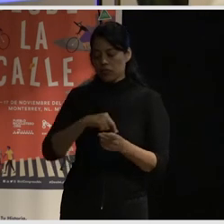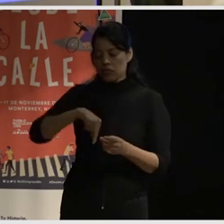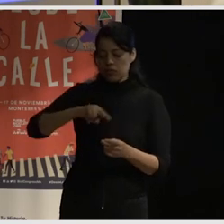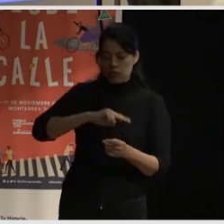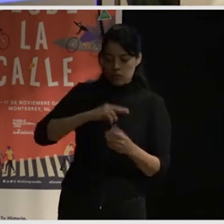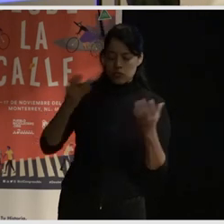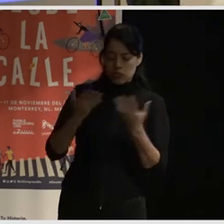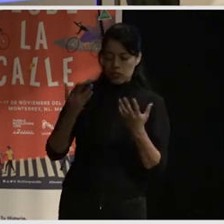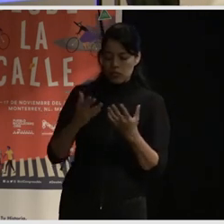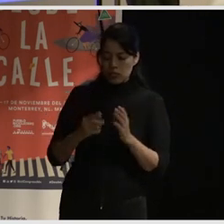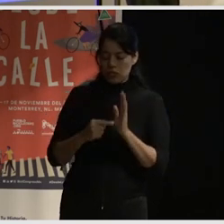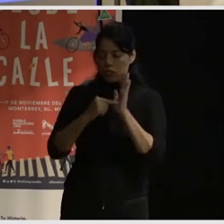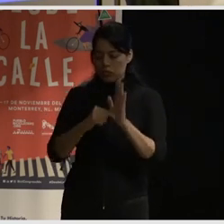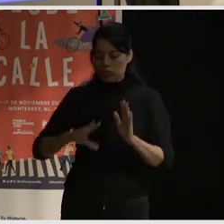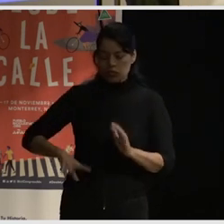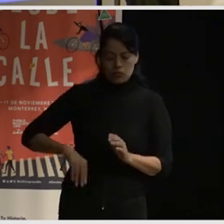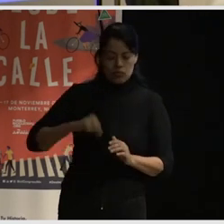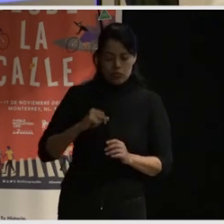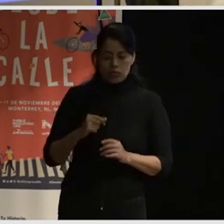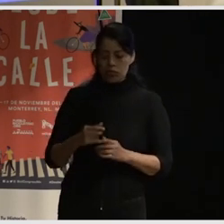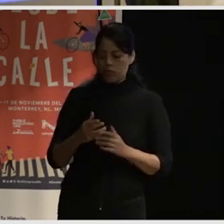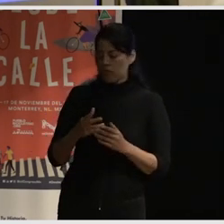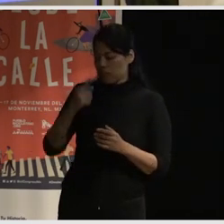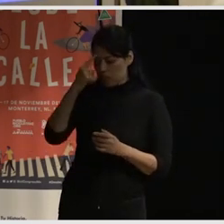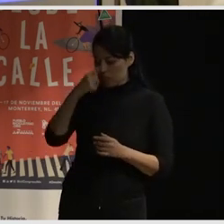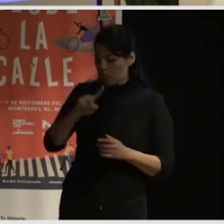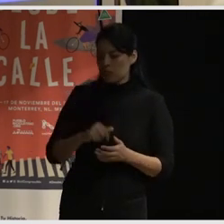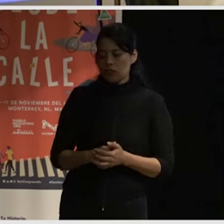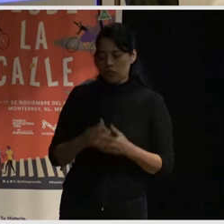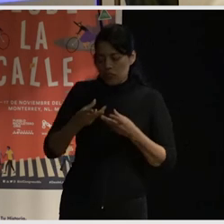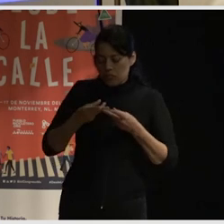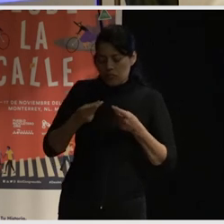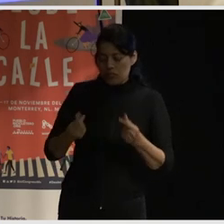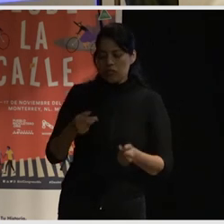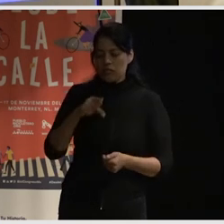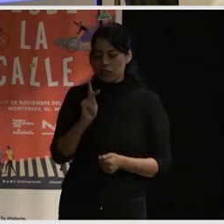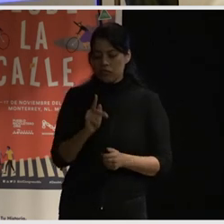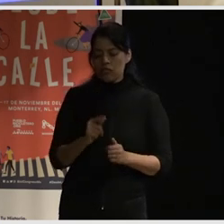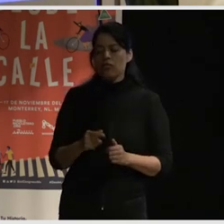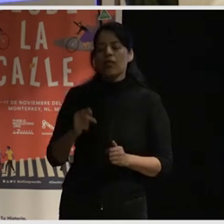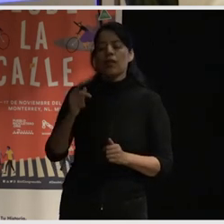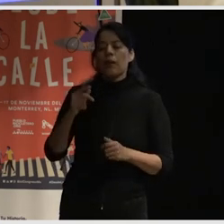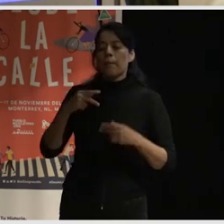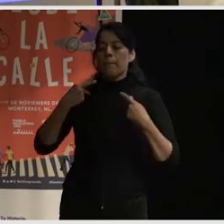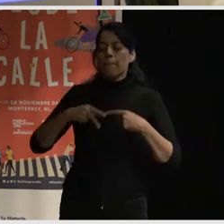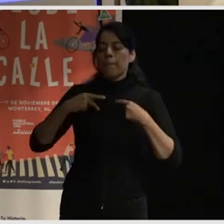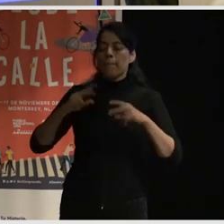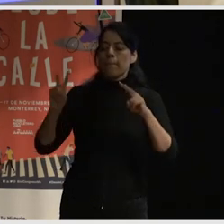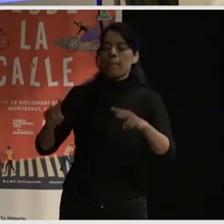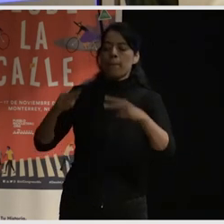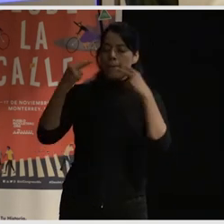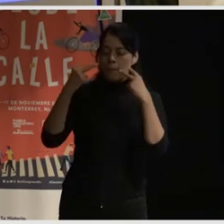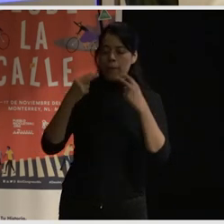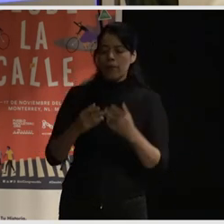un esbozo muy sencillo no es técnico realmente pero es para generar atención de la gente que no